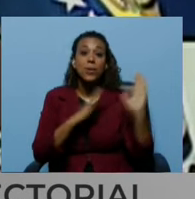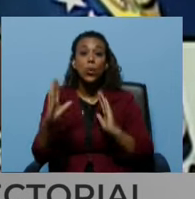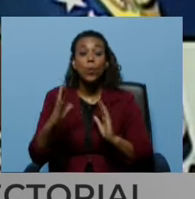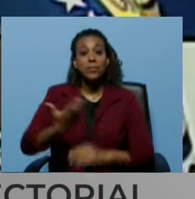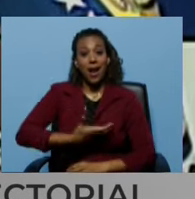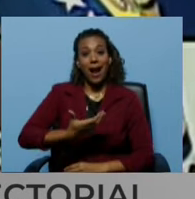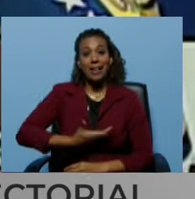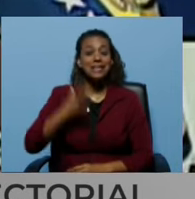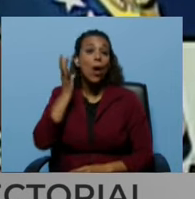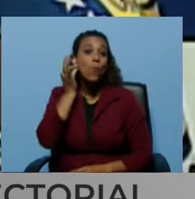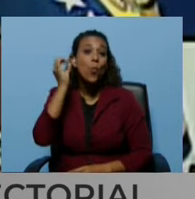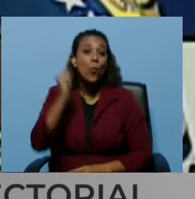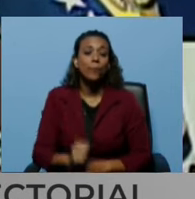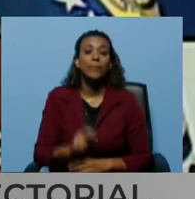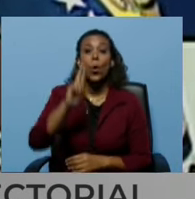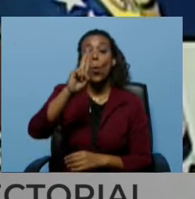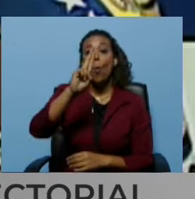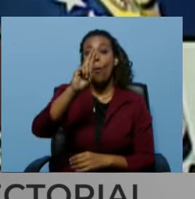alcaldesa de Upata,